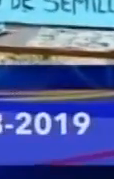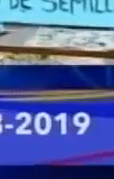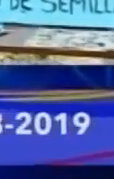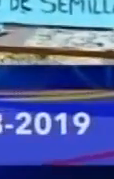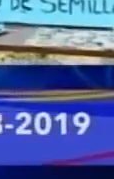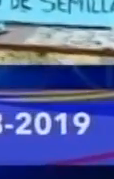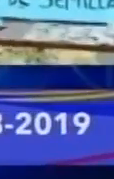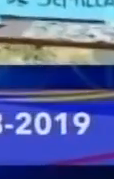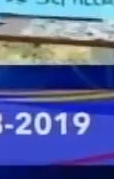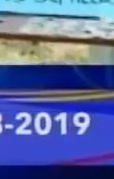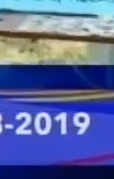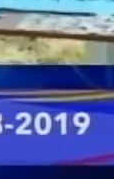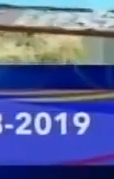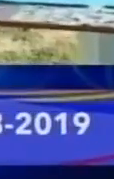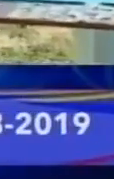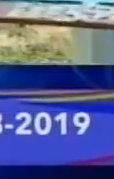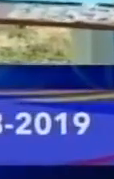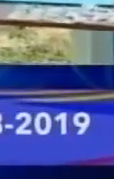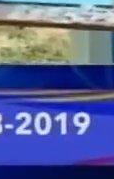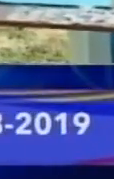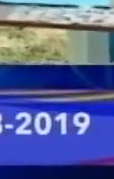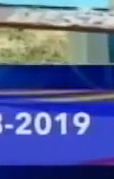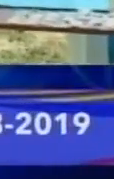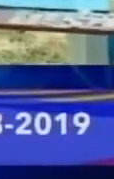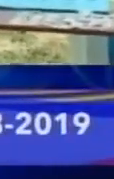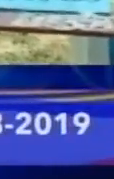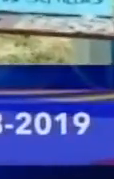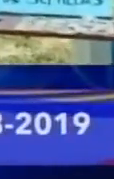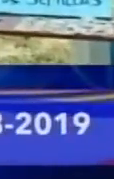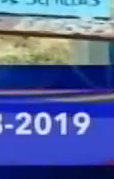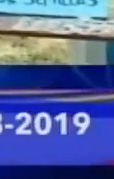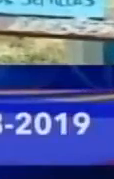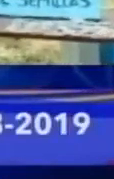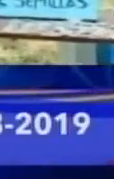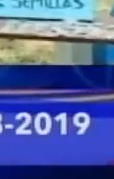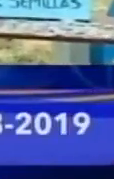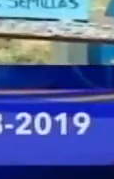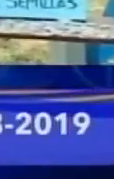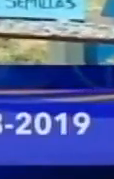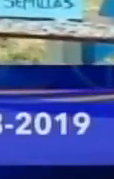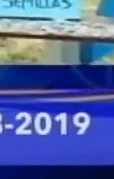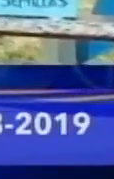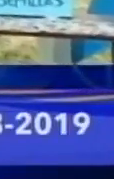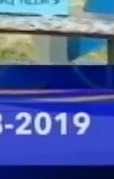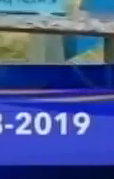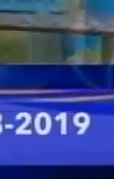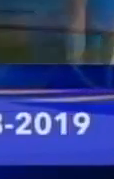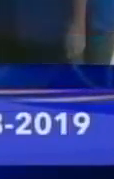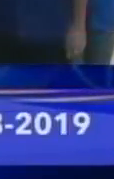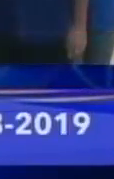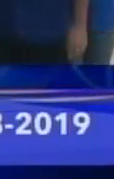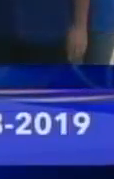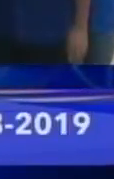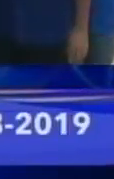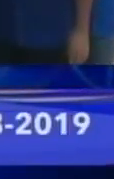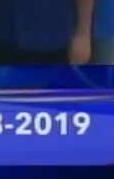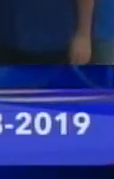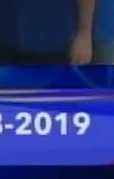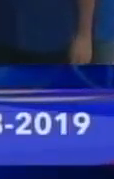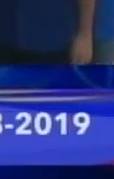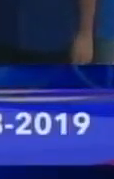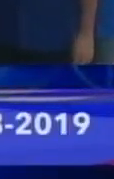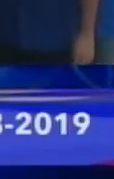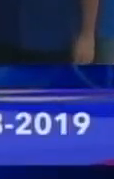en este mismo urbanismo se encuentra un centro de producción agrícola que es, por supuesto, y debe tributar al